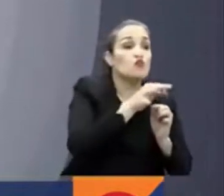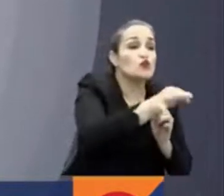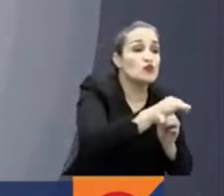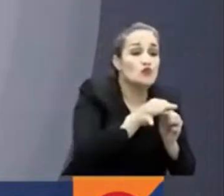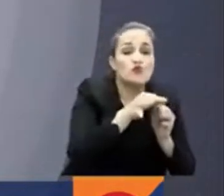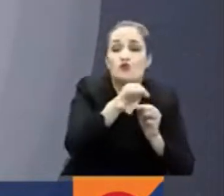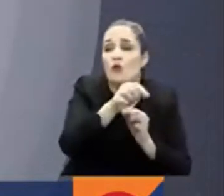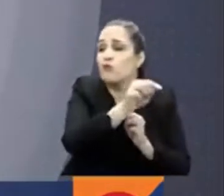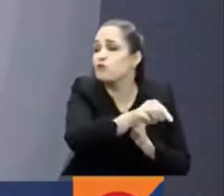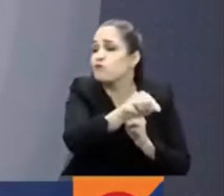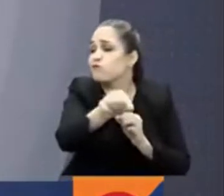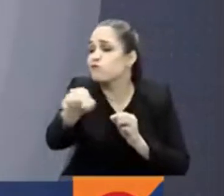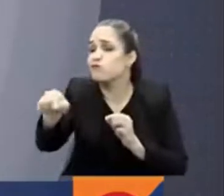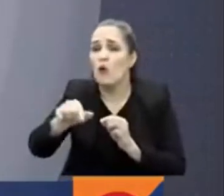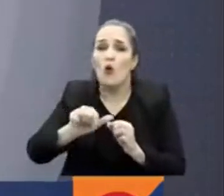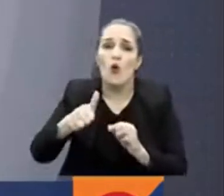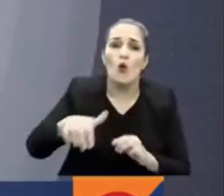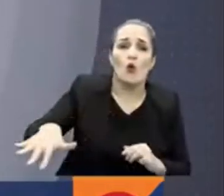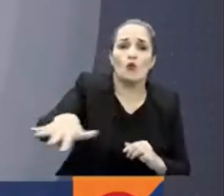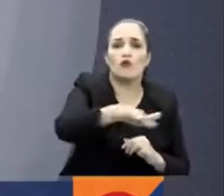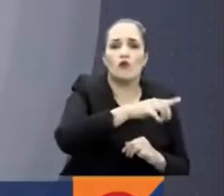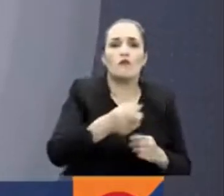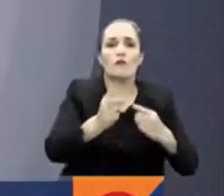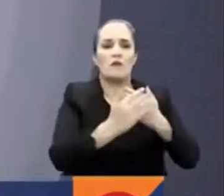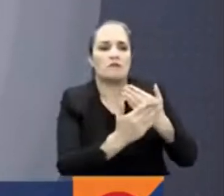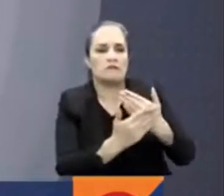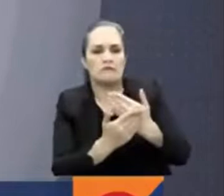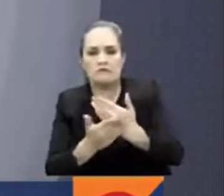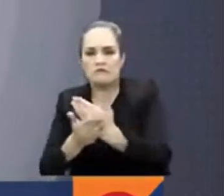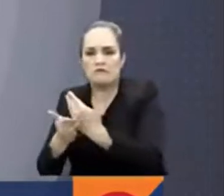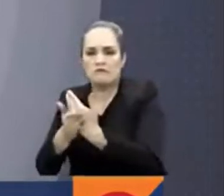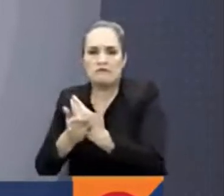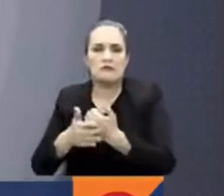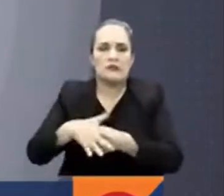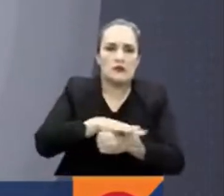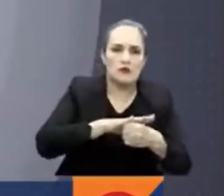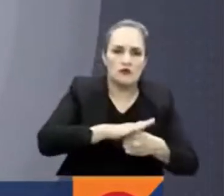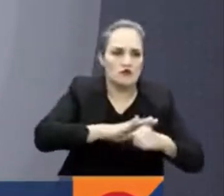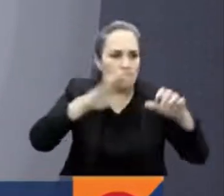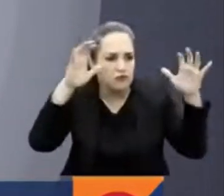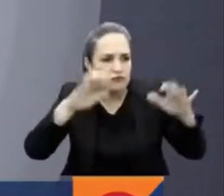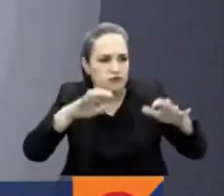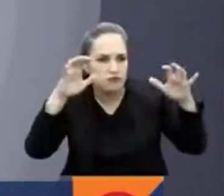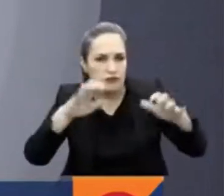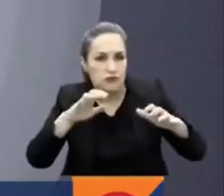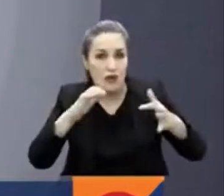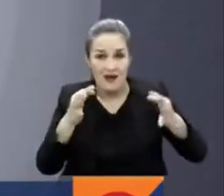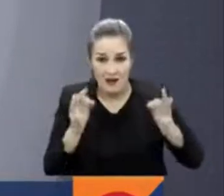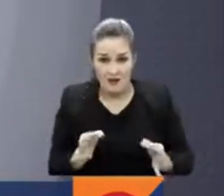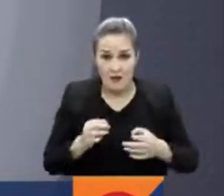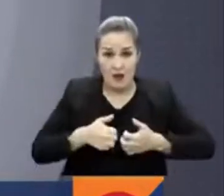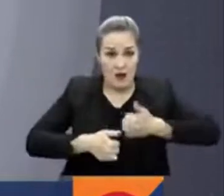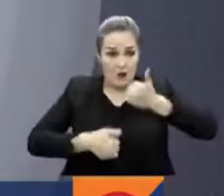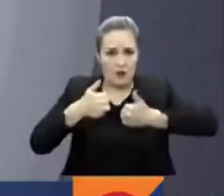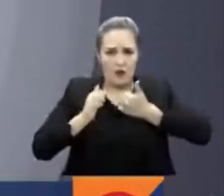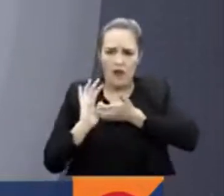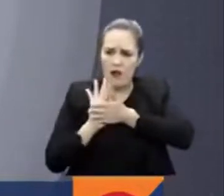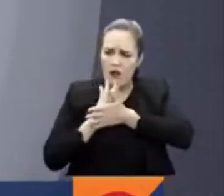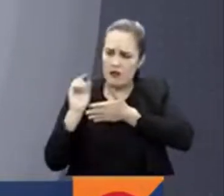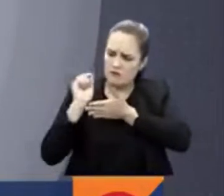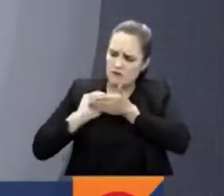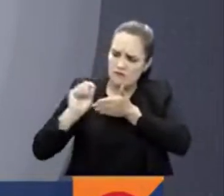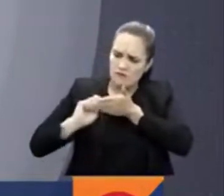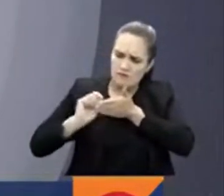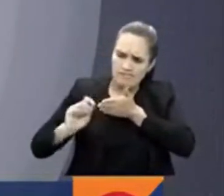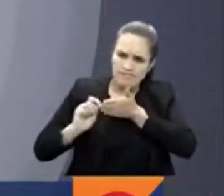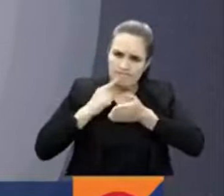Bolívar, Anzá, Santuario y Támesis reportaron novedades relacionadas con las fuertes lluvias. Según el reporte de las autoridades, las lluvias en Antioquia ya